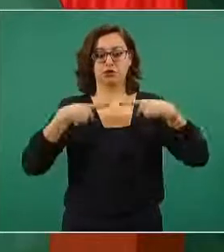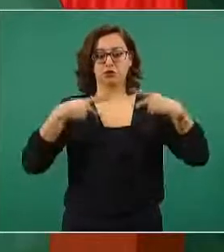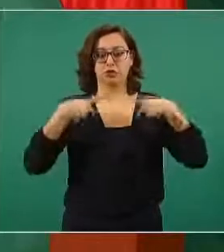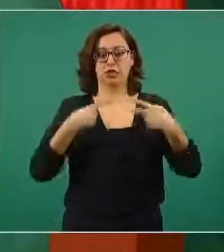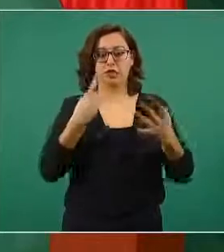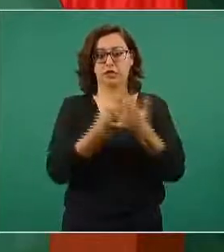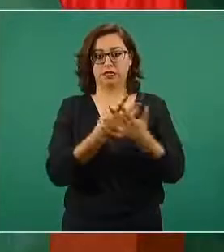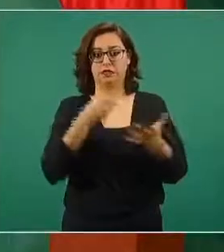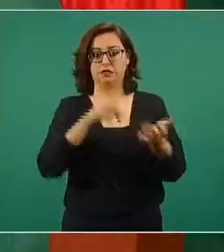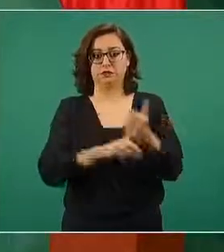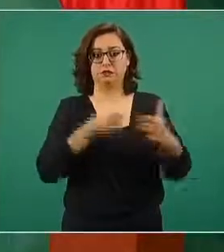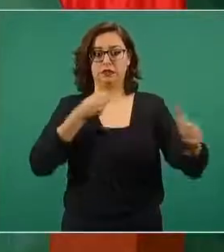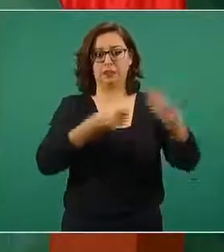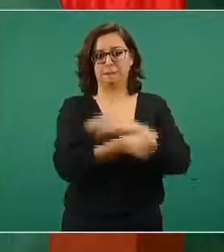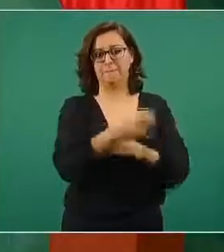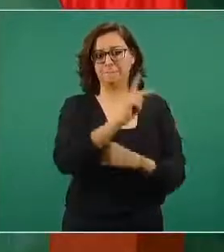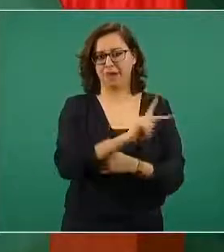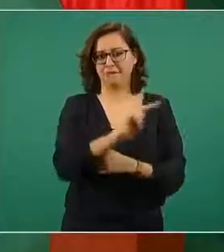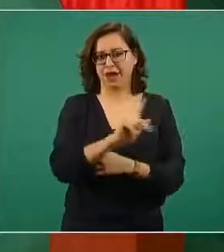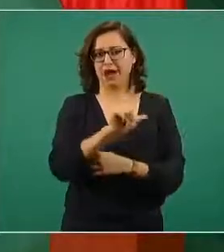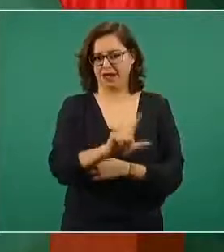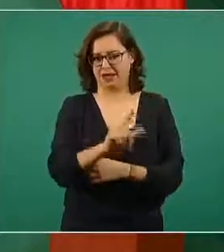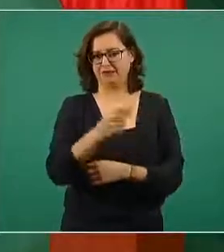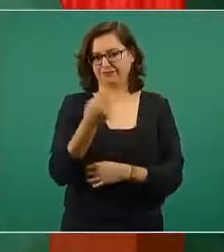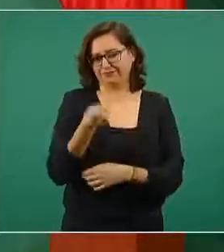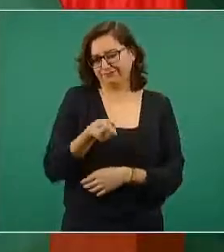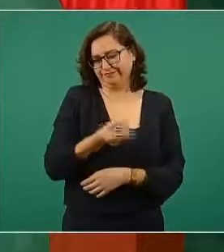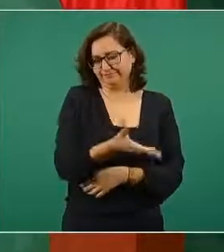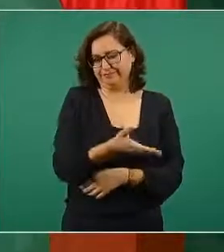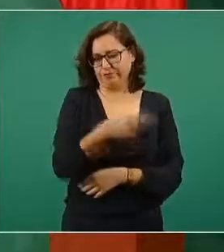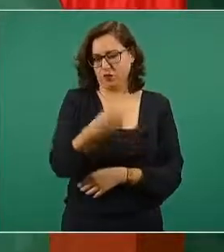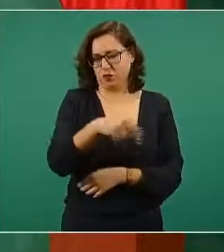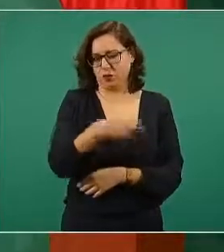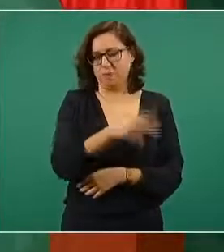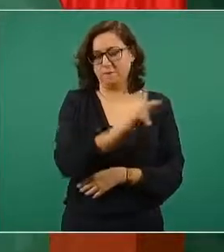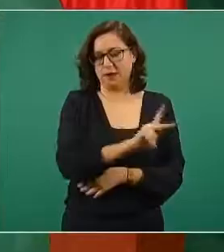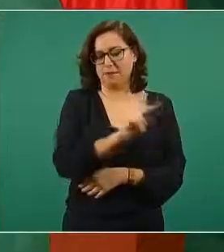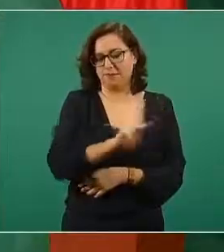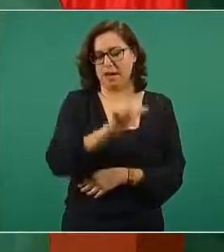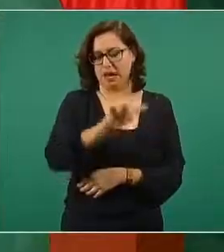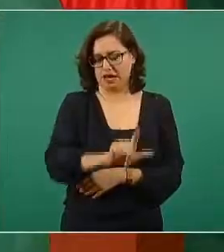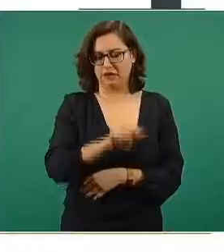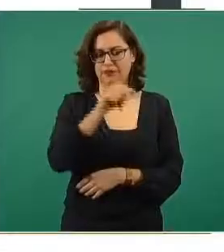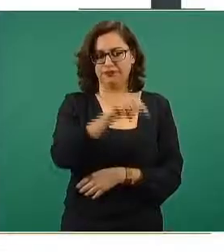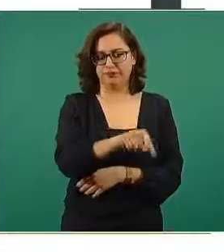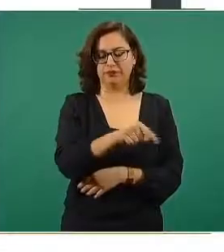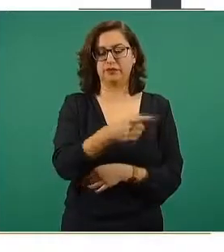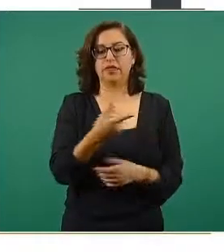libertad. En esta gráfica se ve que varía entre los